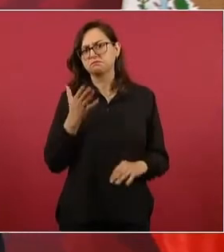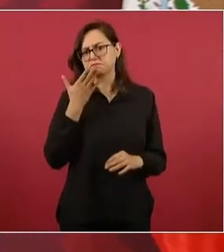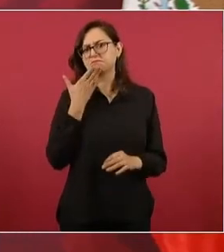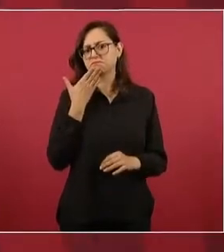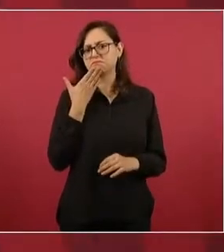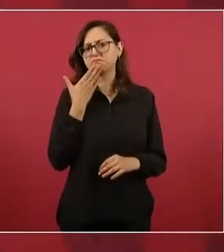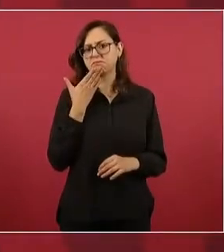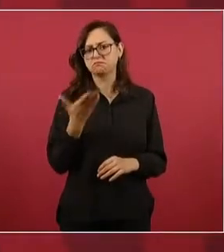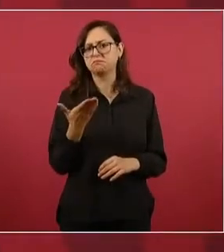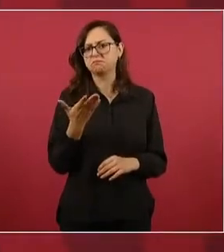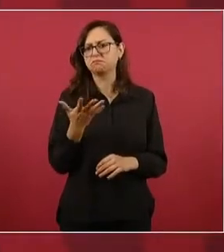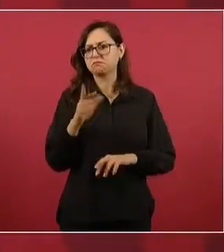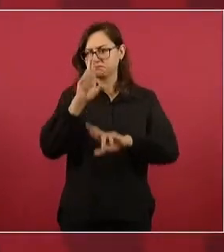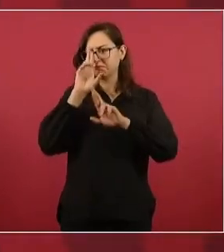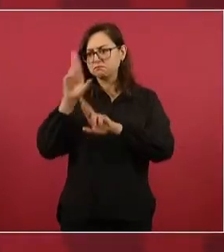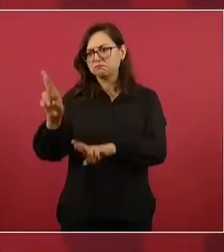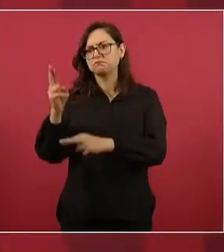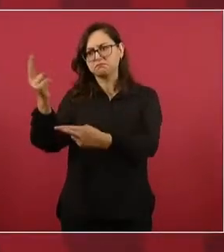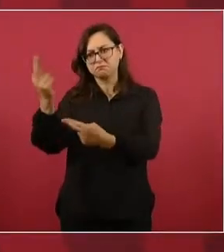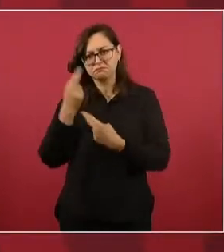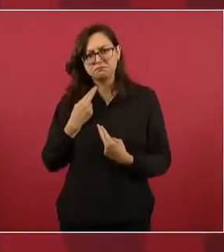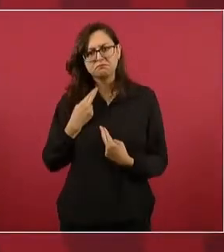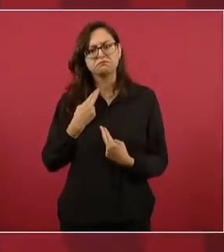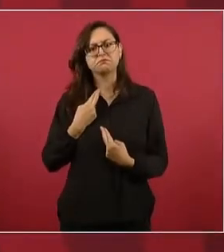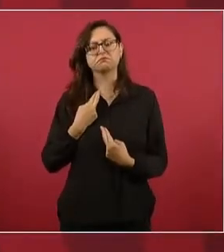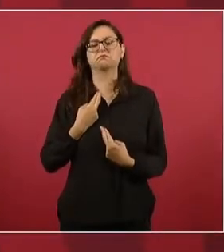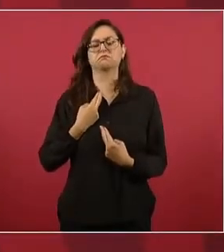de respeto